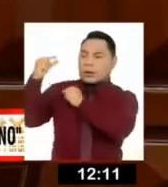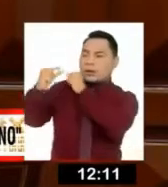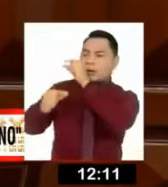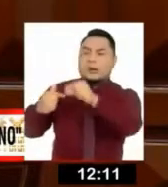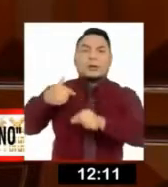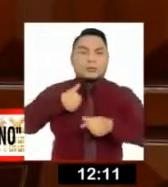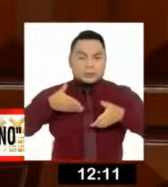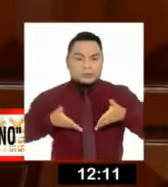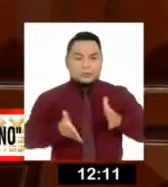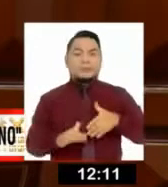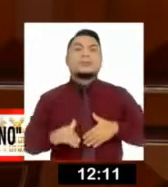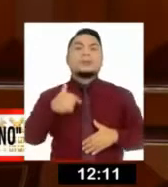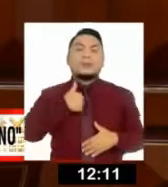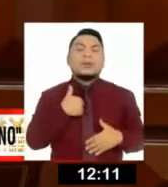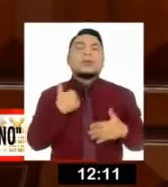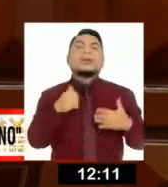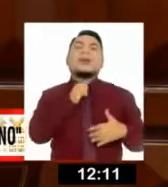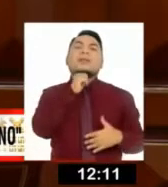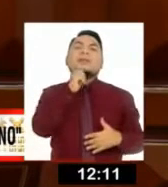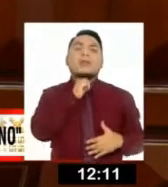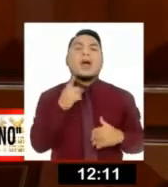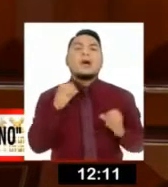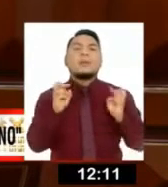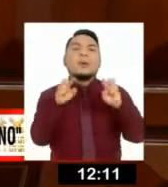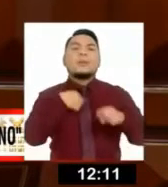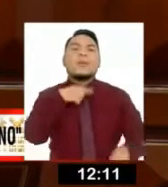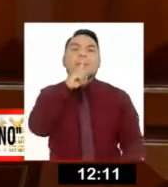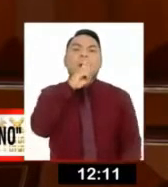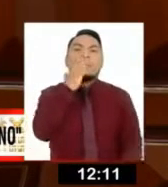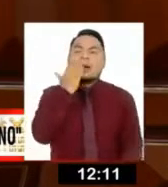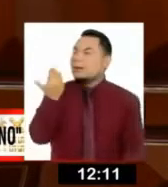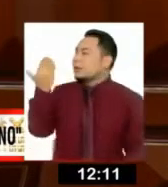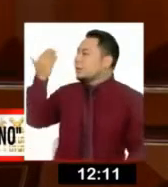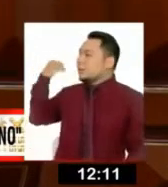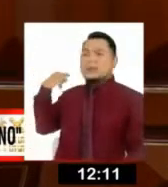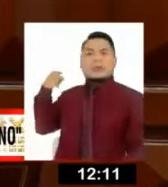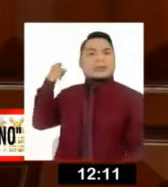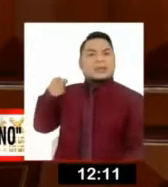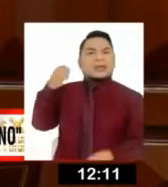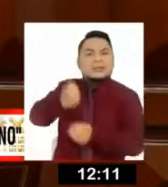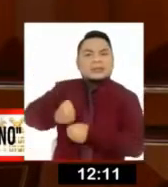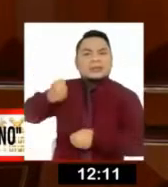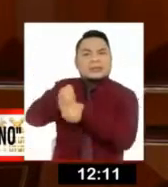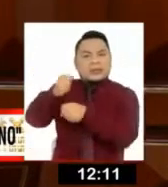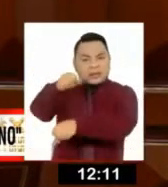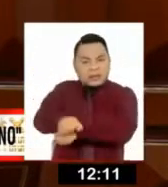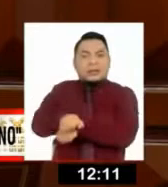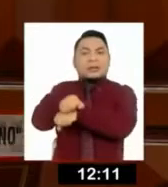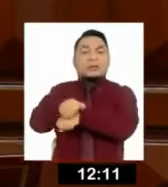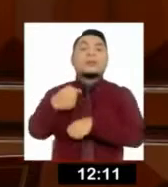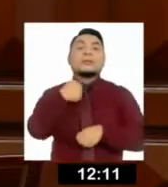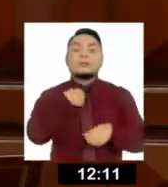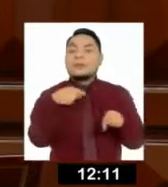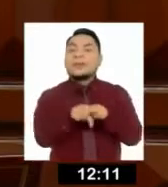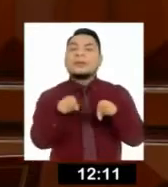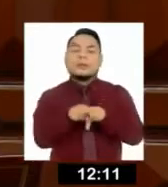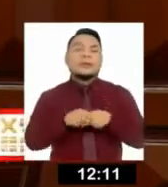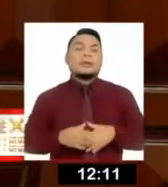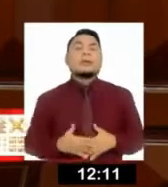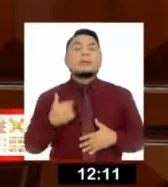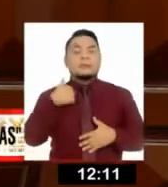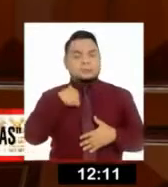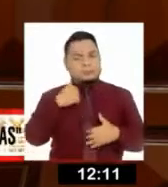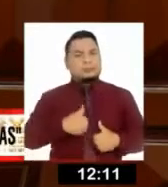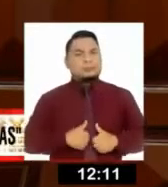la falta de oportunidades de mis padres, y que a pesar de eso, yo también